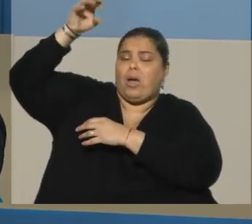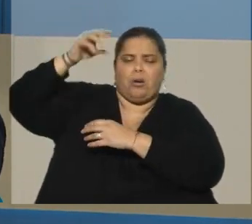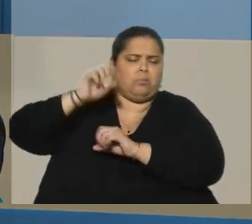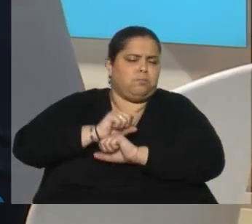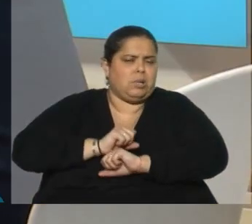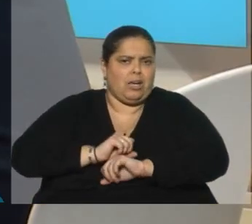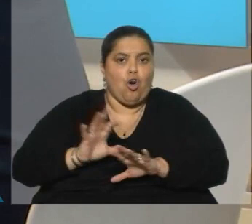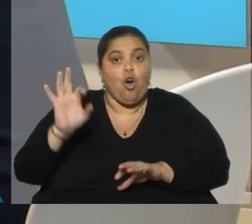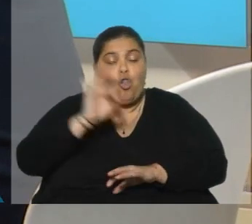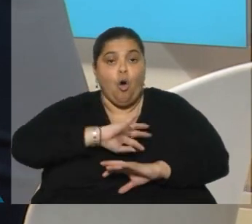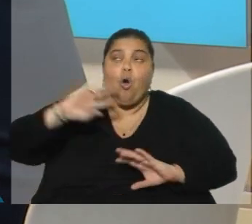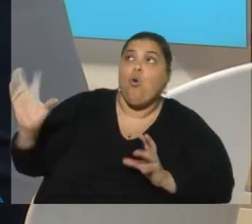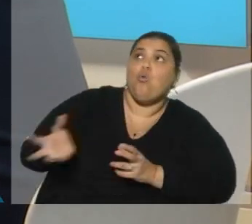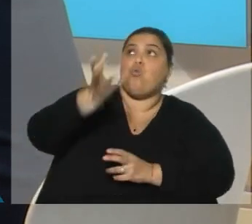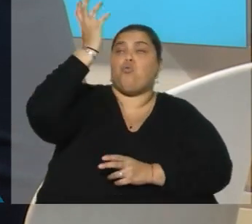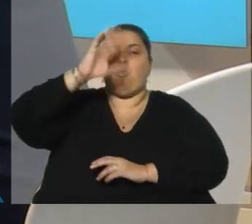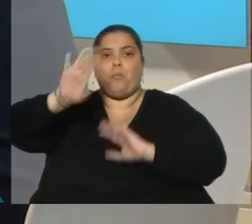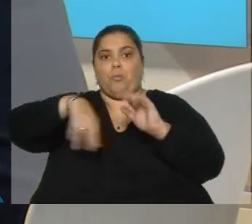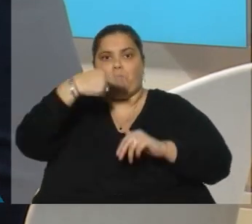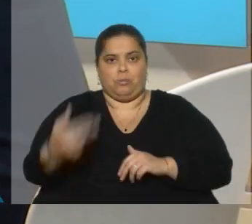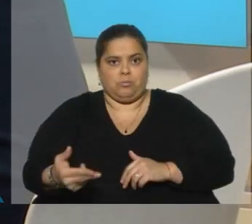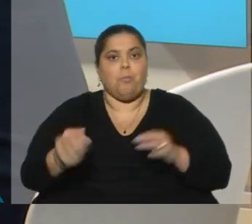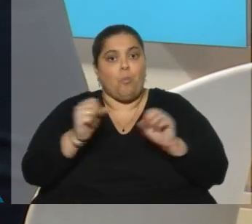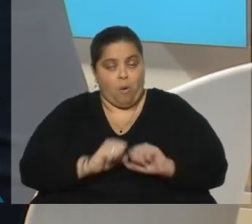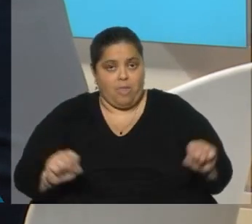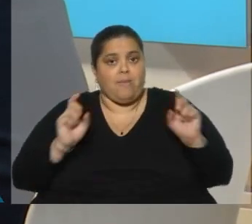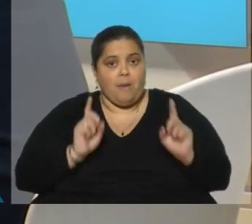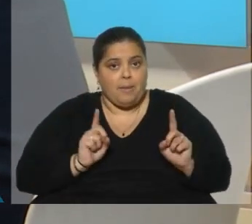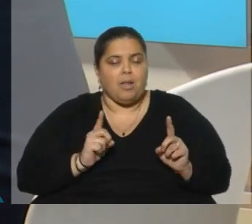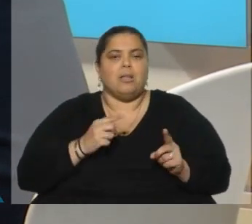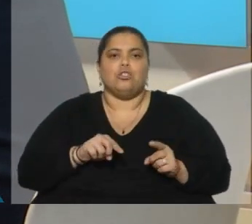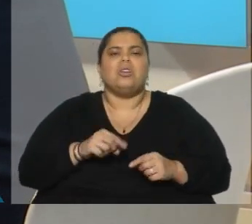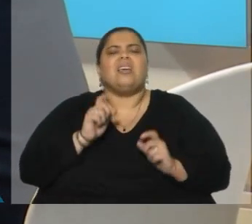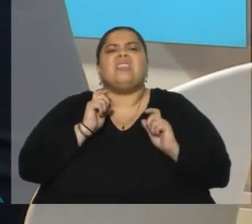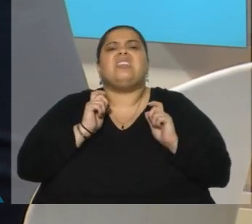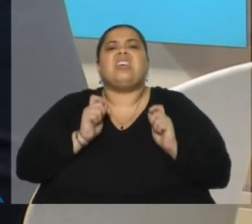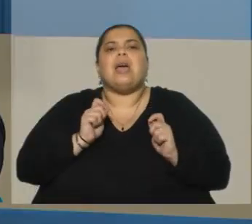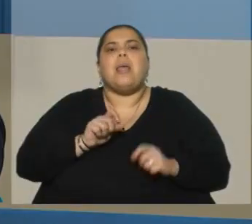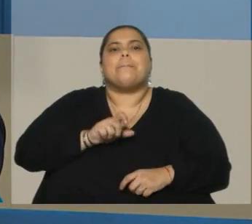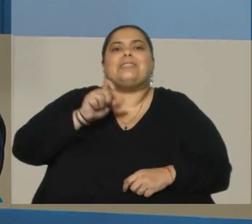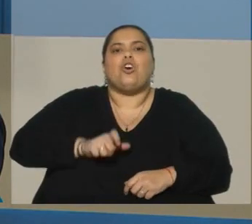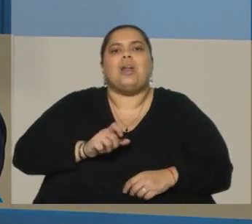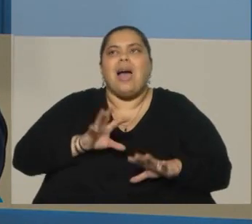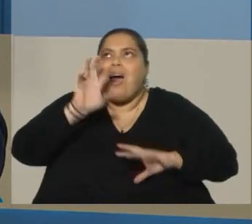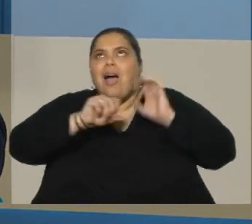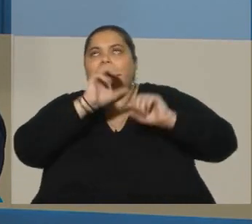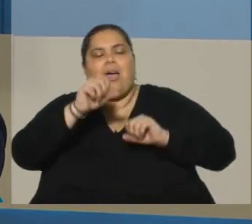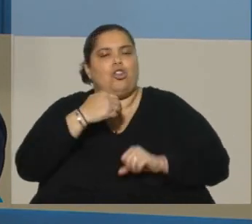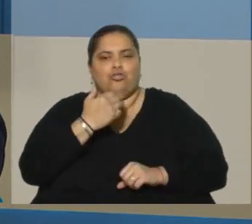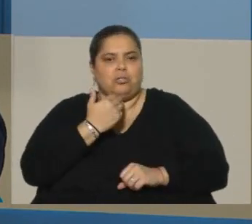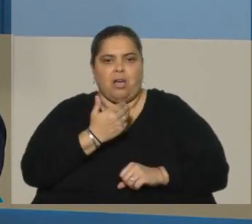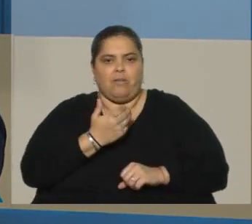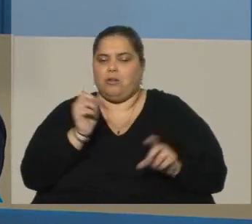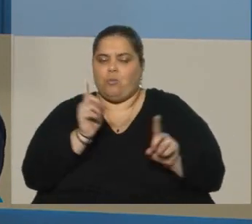sí, el riesgo era alto, sin duda. Pero ustedes no pudieron determinar quiénes realmente subieron. Por ahora las investigaciones no